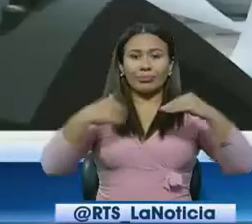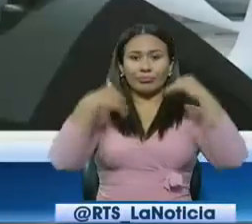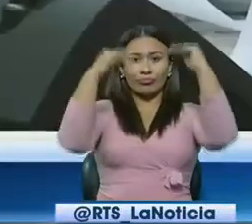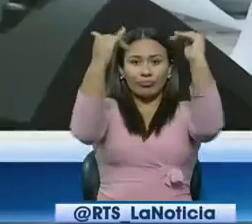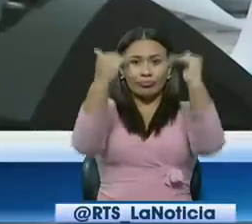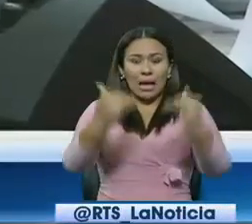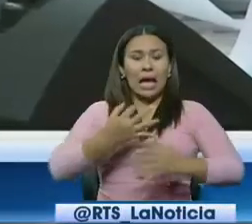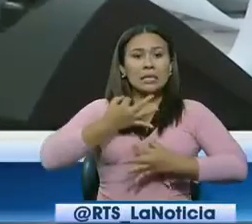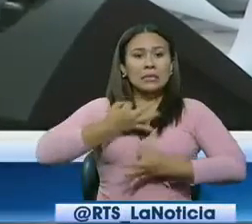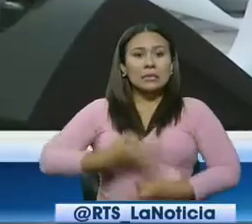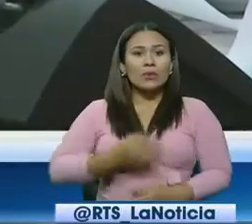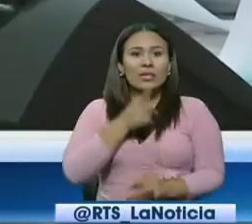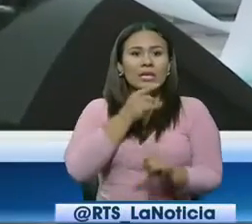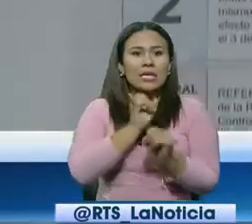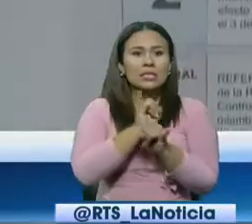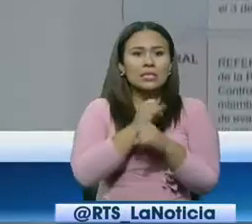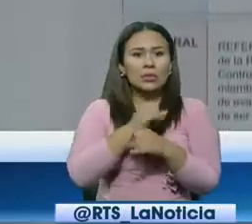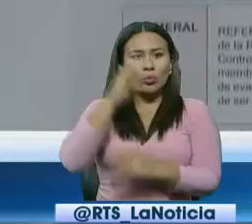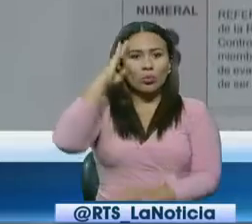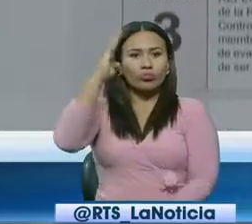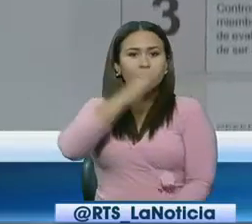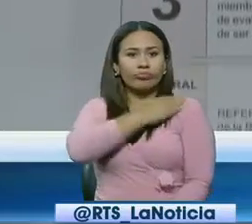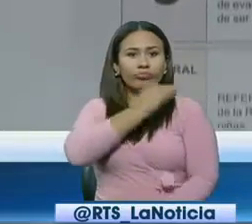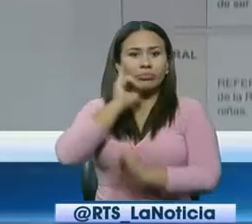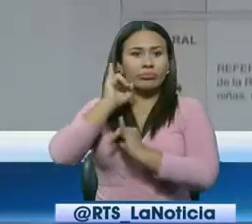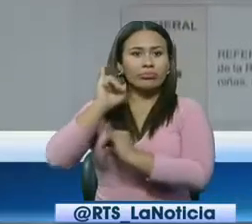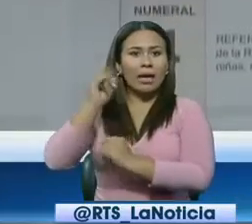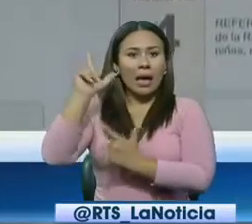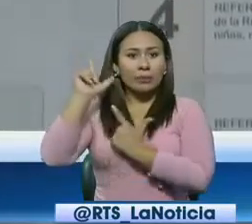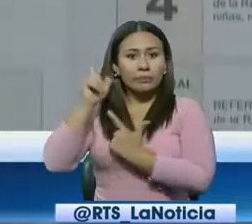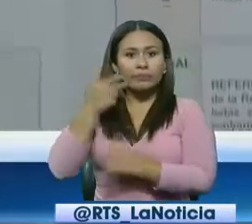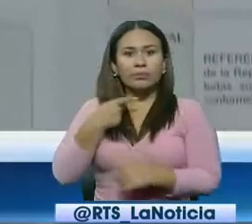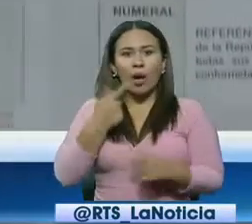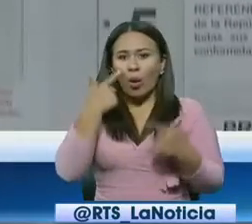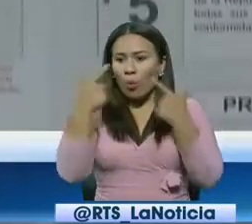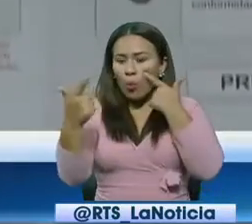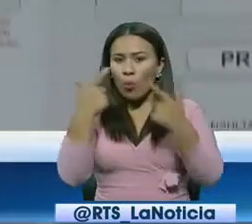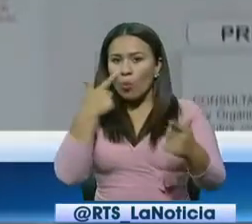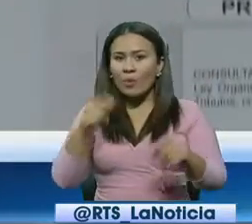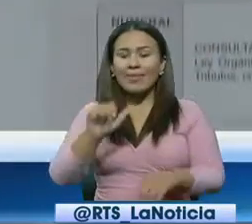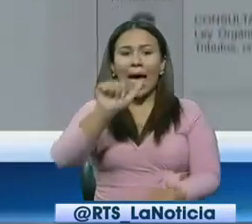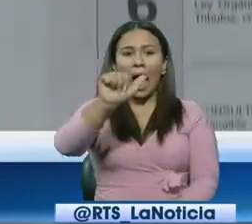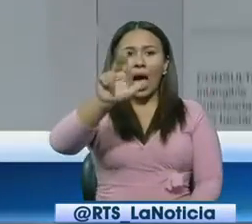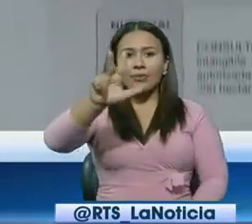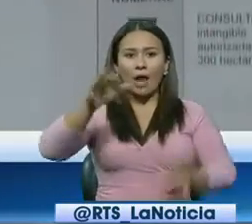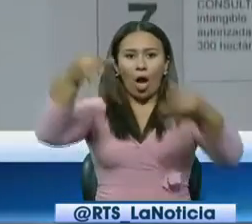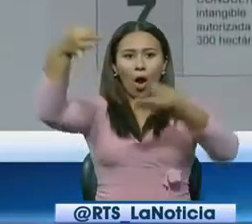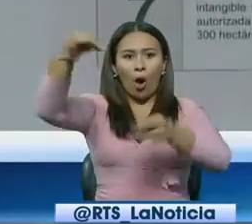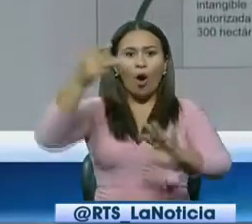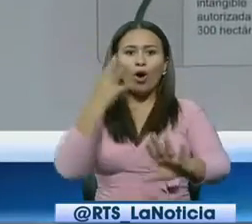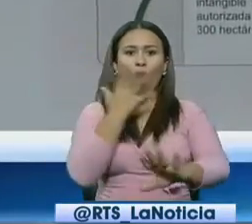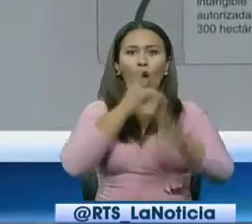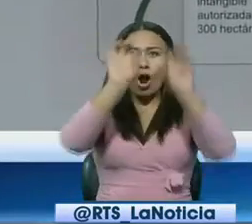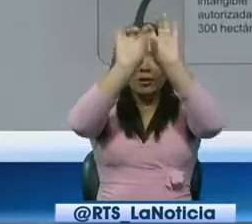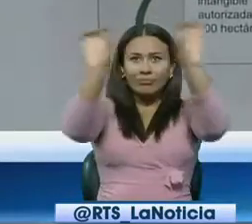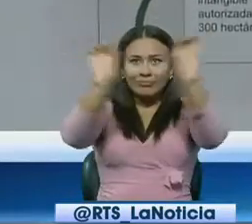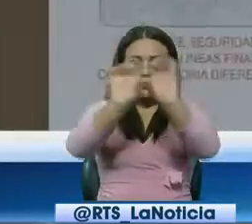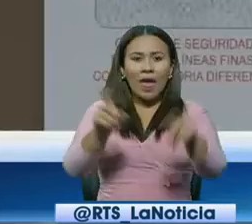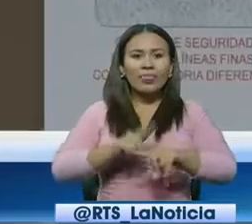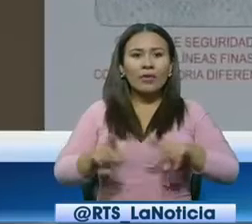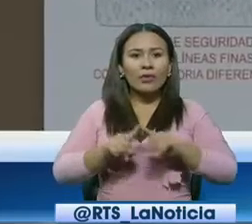propuso el Instituto Geográfico Militar. El documento es en tamaño A3 con trata de color para que se puedan diferenciar las 7